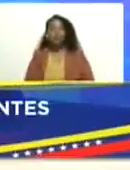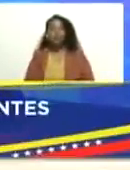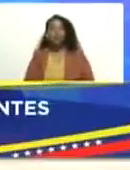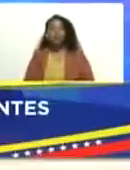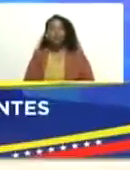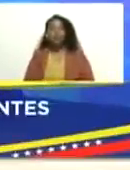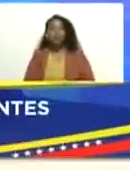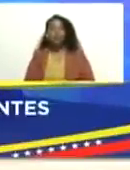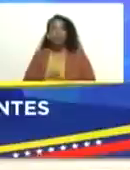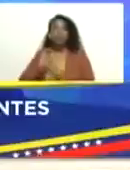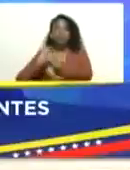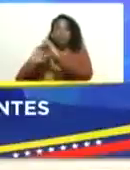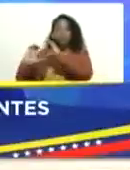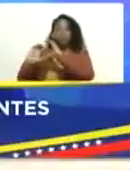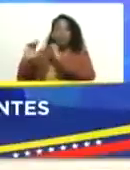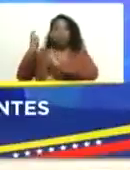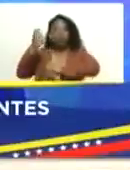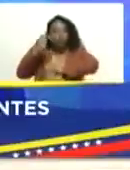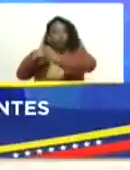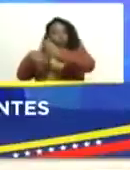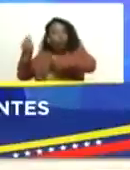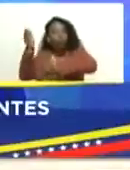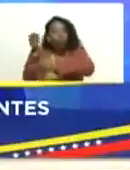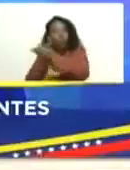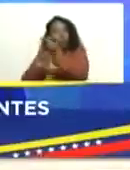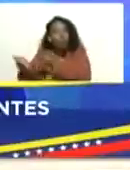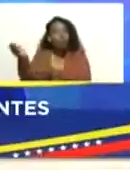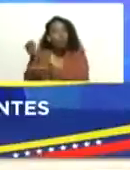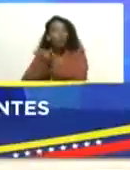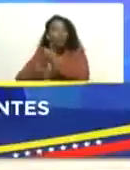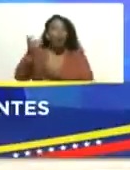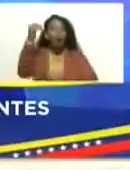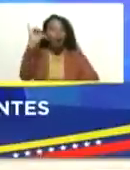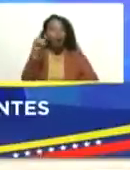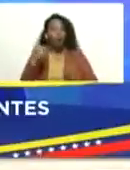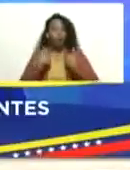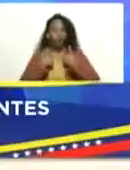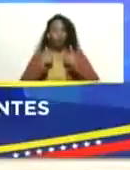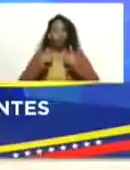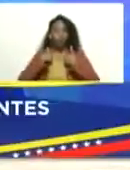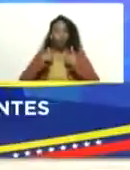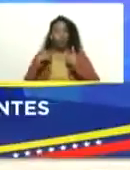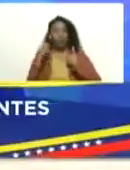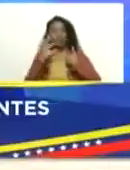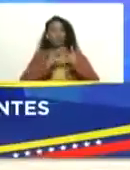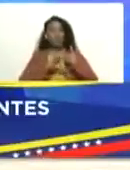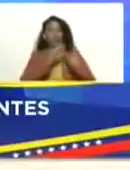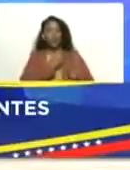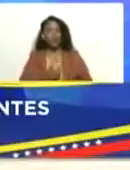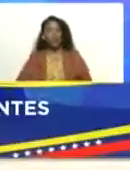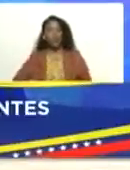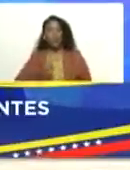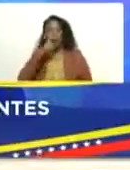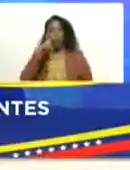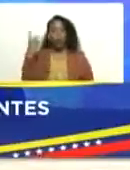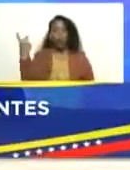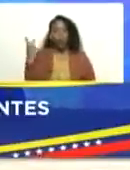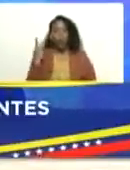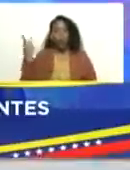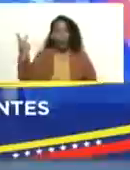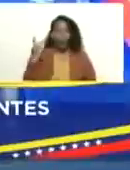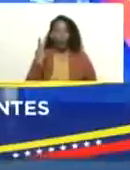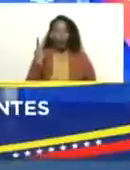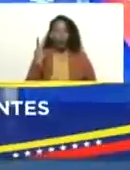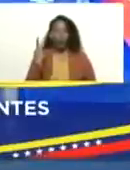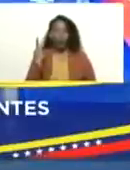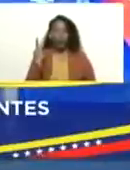Las conversaciones y negociaciones que hemos tenido mi persona y el excelentísimo señor presidente Maduro, tanto en Teherán,